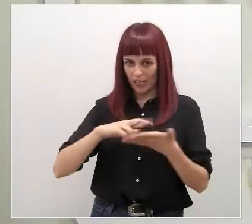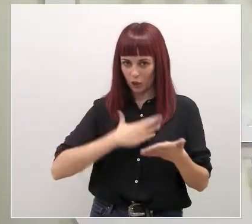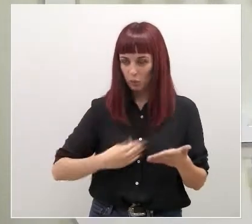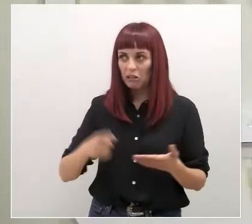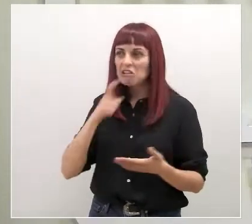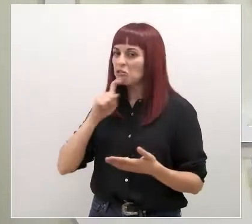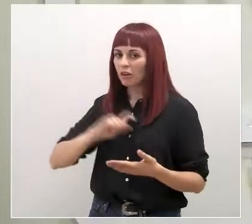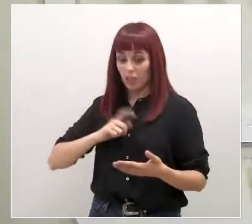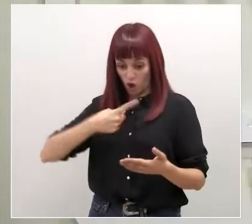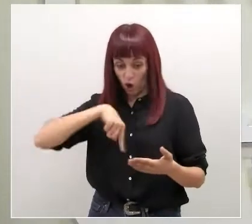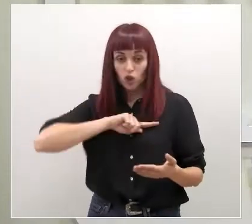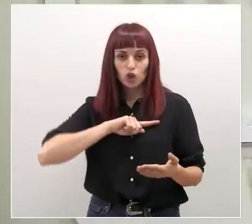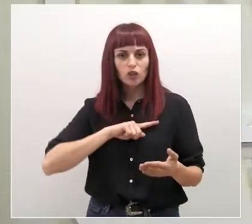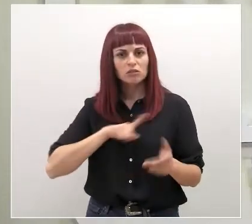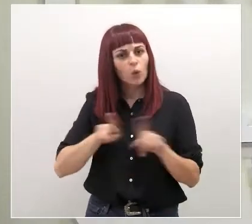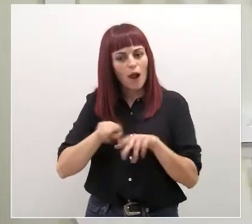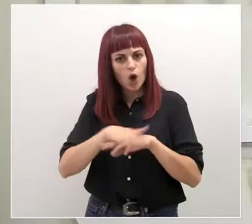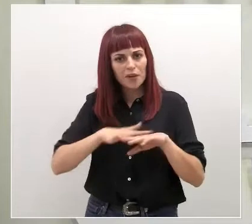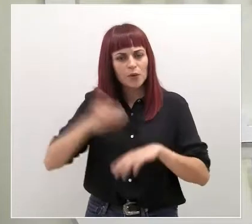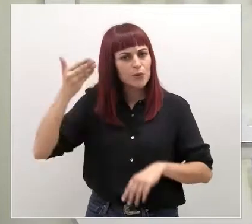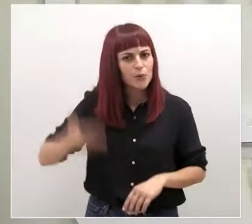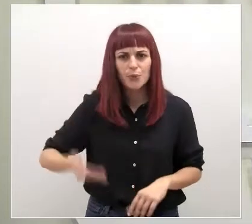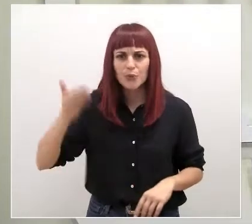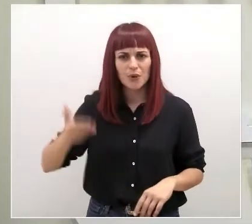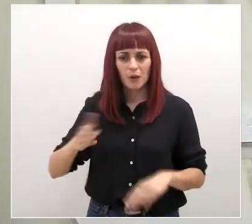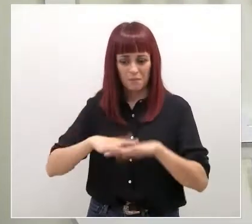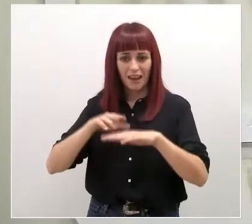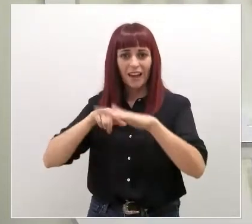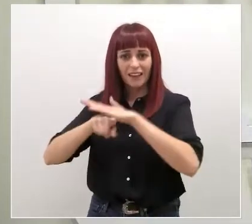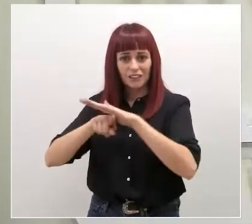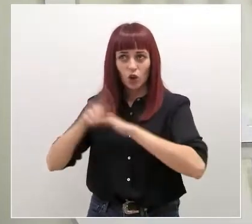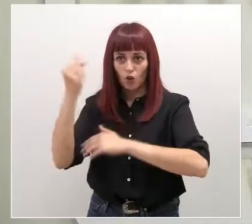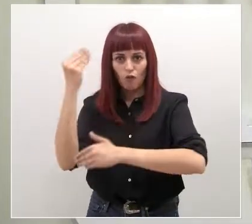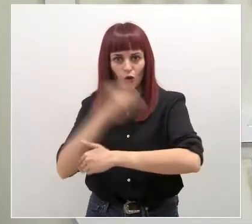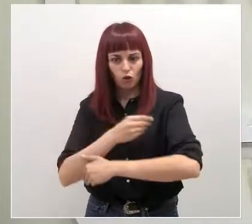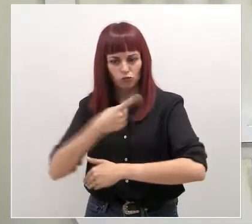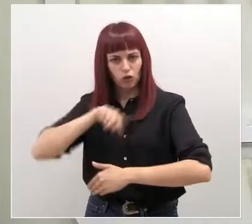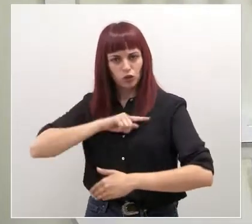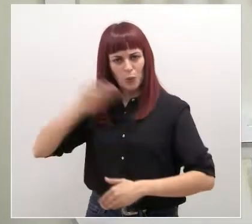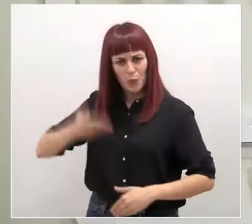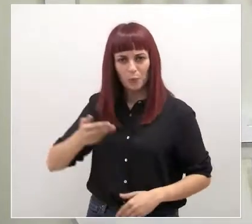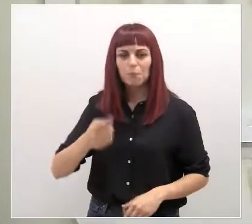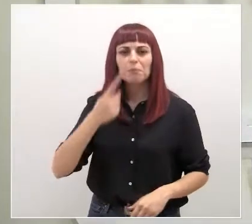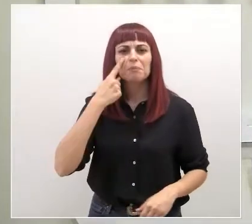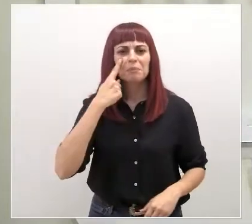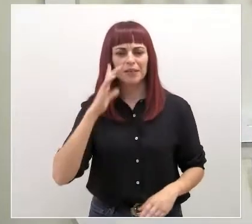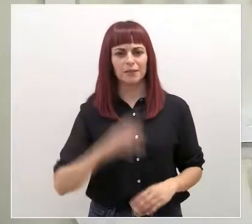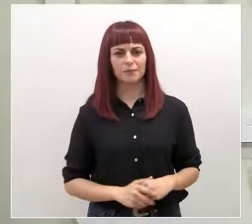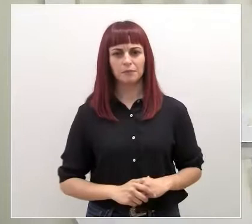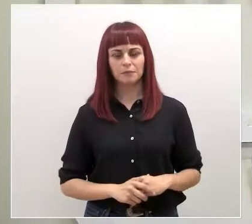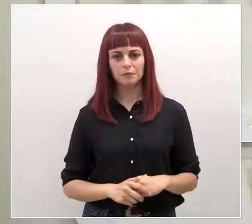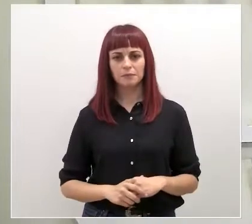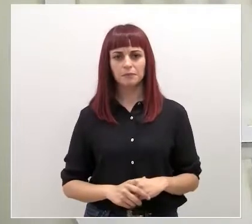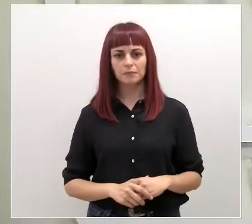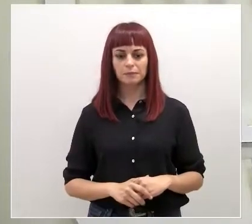cuando somos una pieza imprescindible en la gestión de esos fondos. Pero miren, mientras